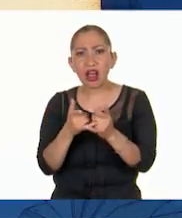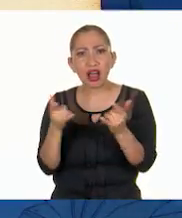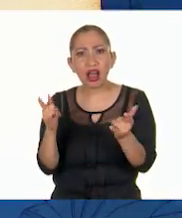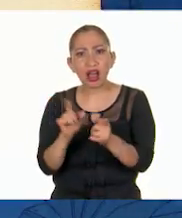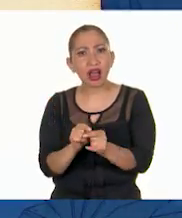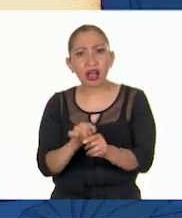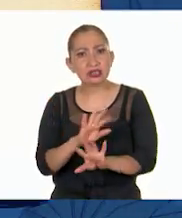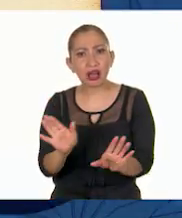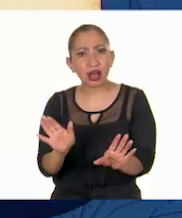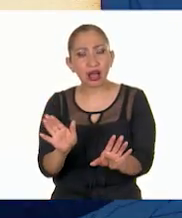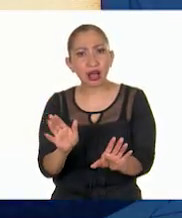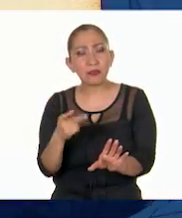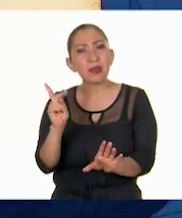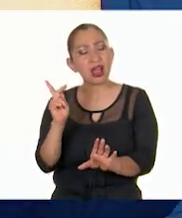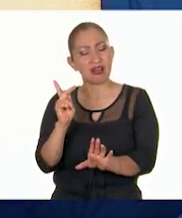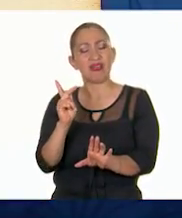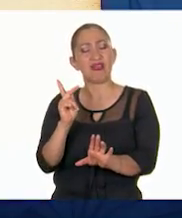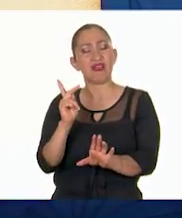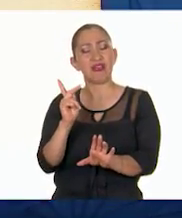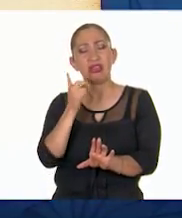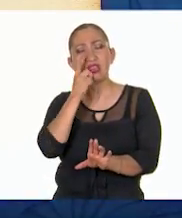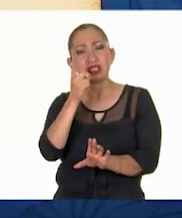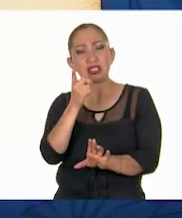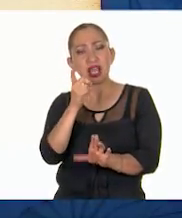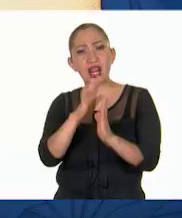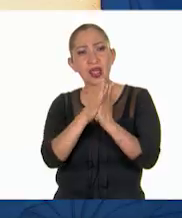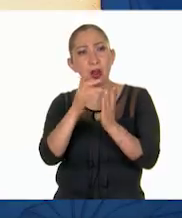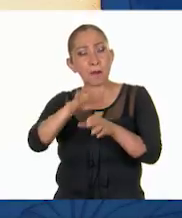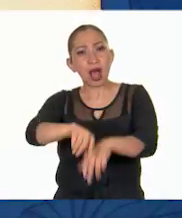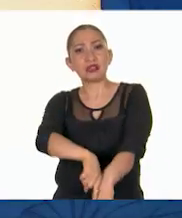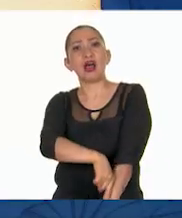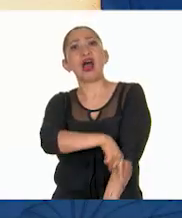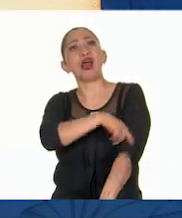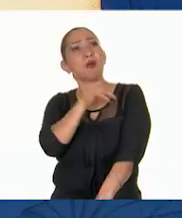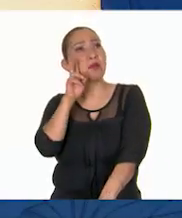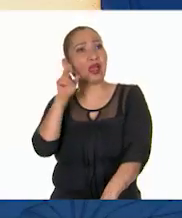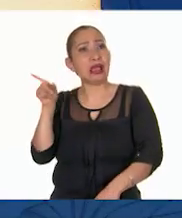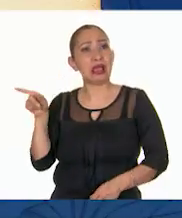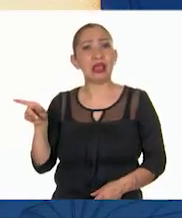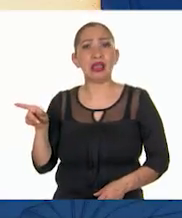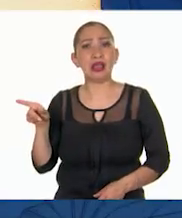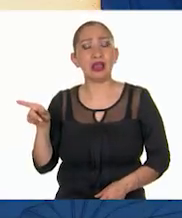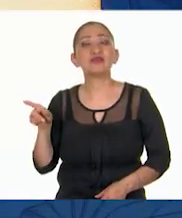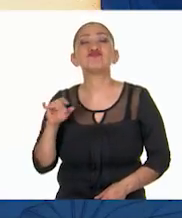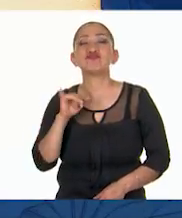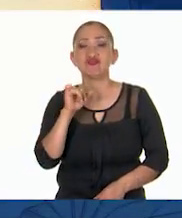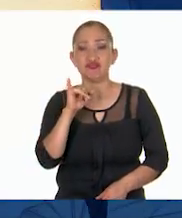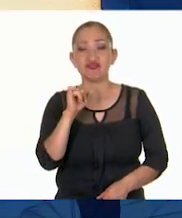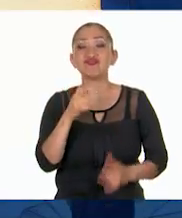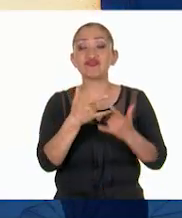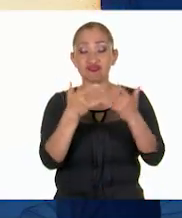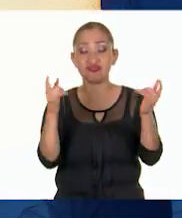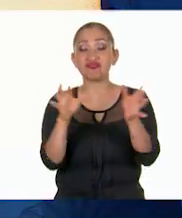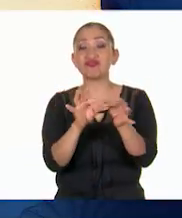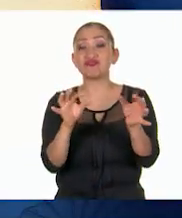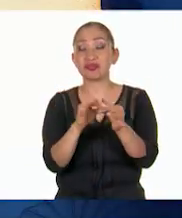Gaby? Pero si la referencia bibliográfica es más grande, mira. Pues sí, es un cuento,